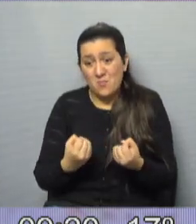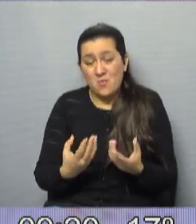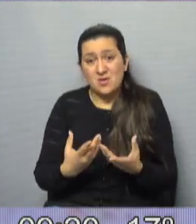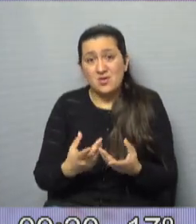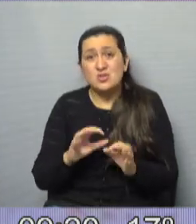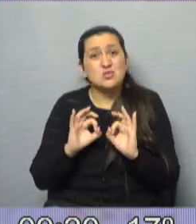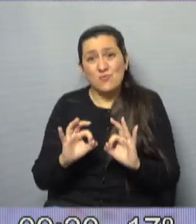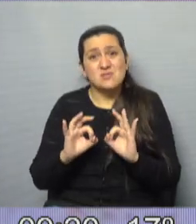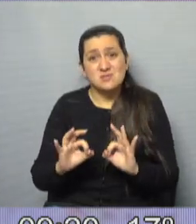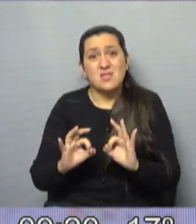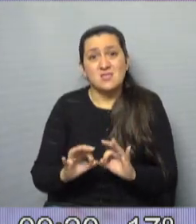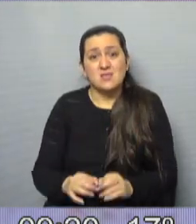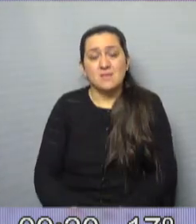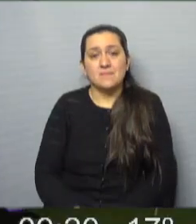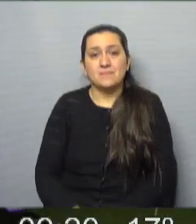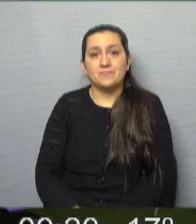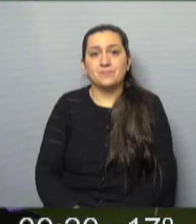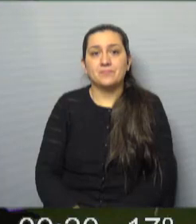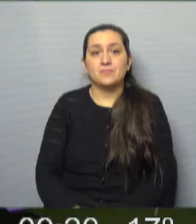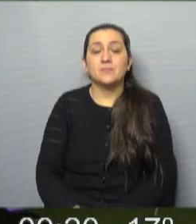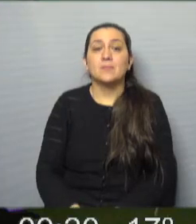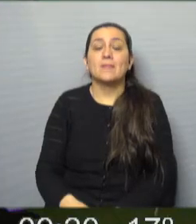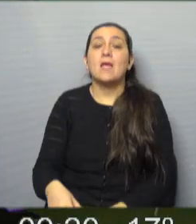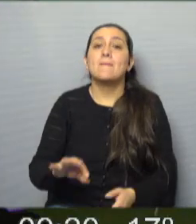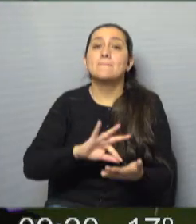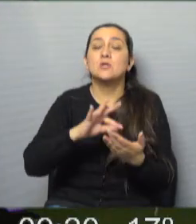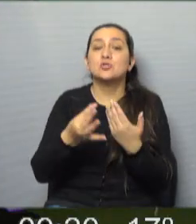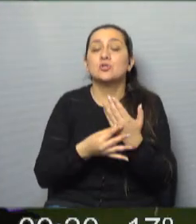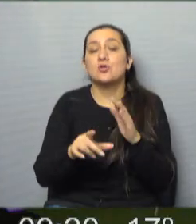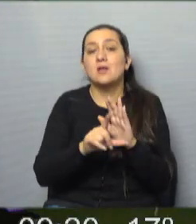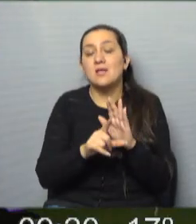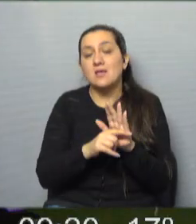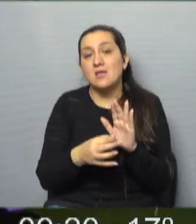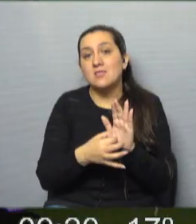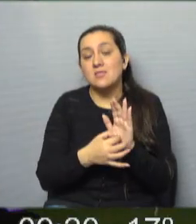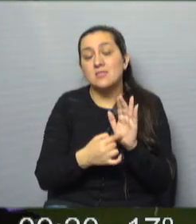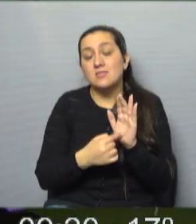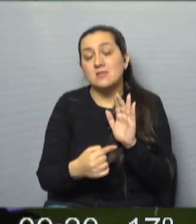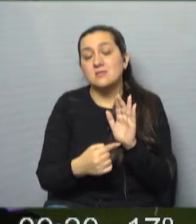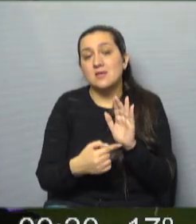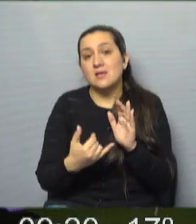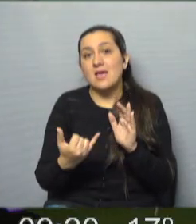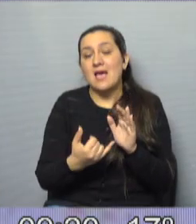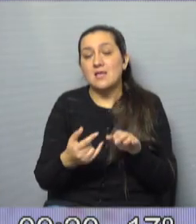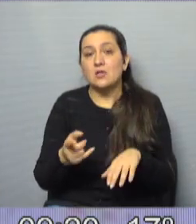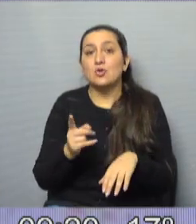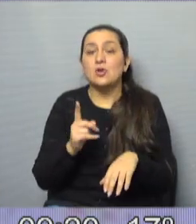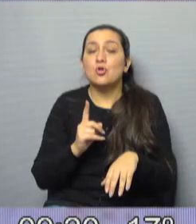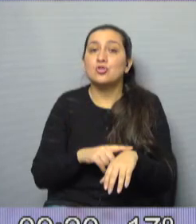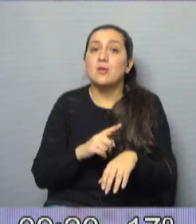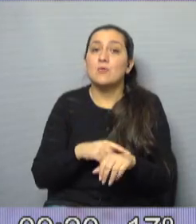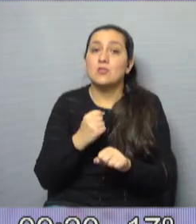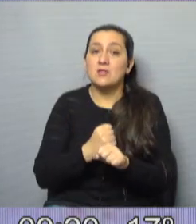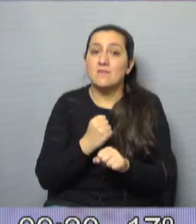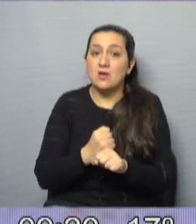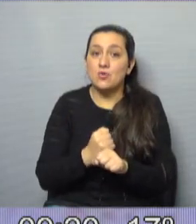acá el proyecto de ley, que hay una laxación en lo que son el término de los tiempos de trabajo, que son muy laxos. ¿Por qué son muy laxos?